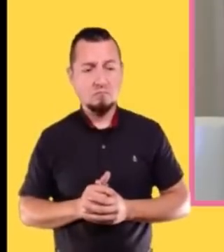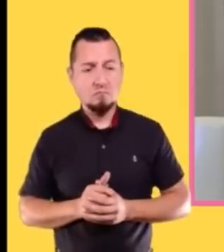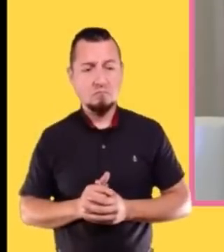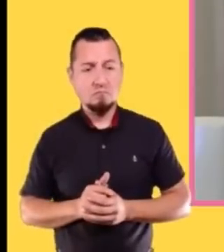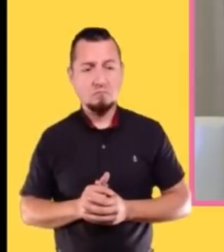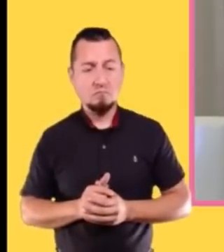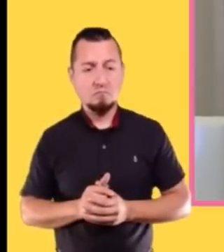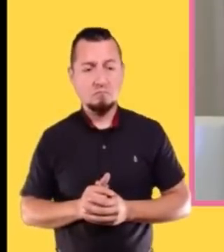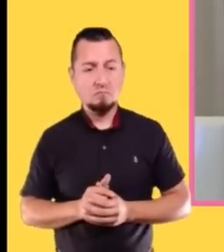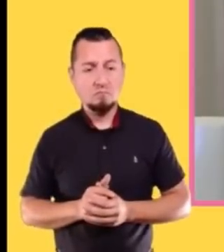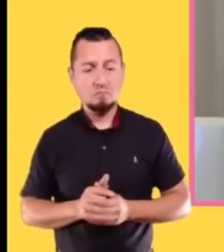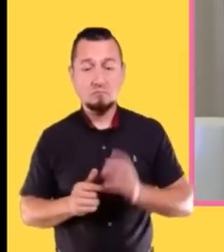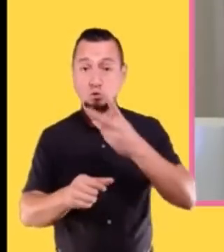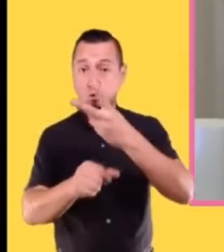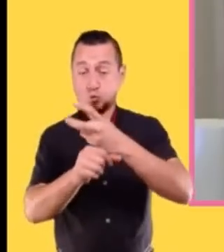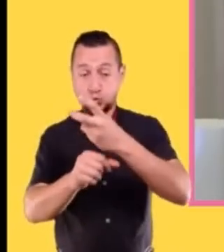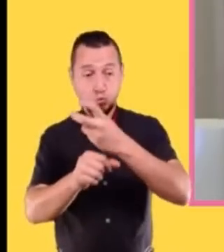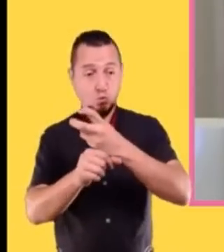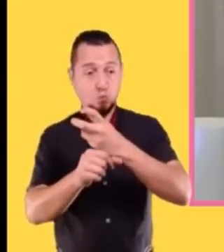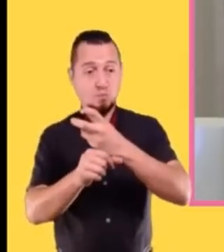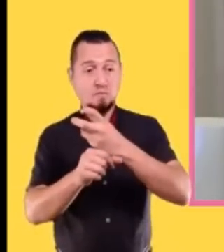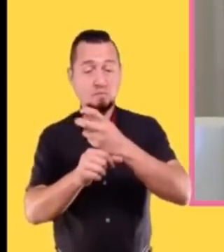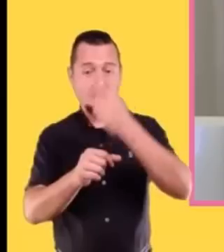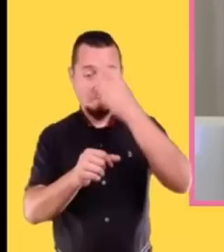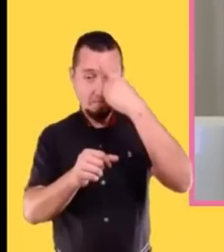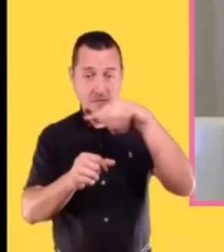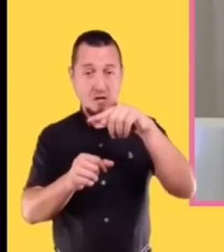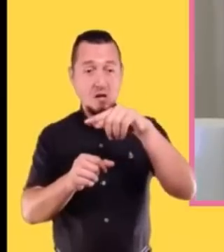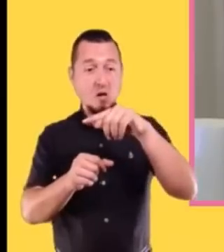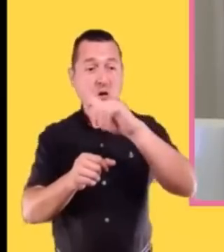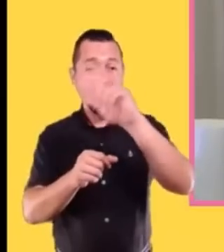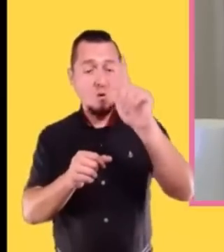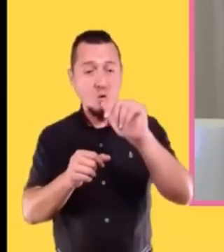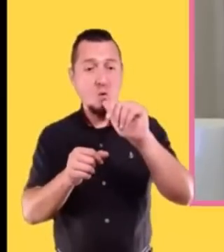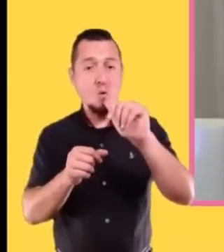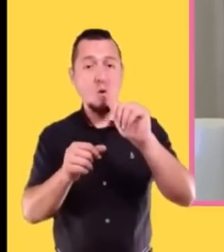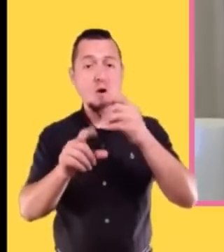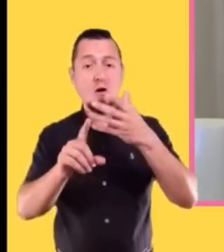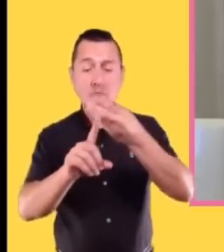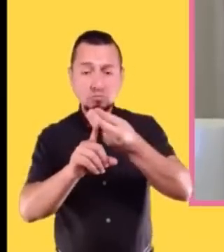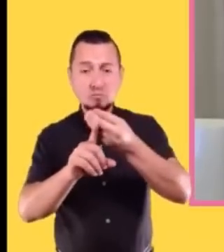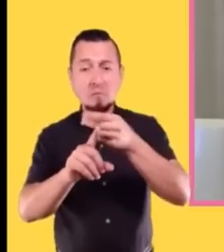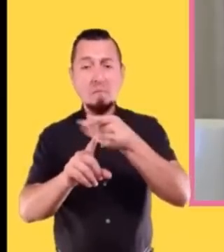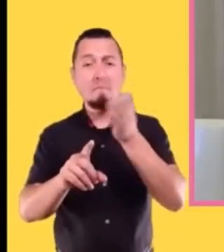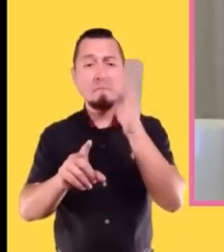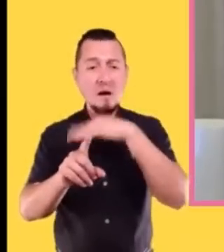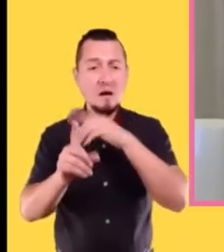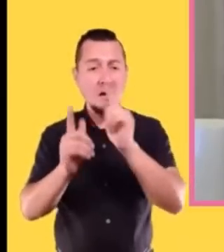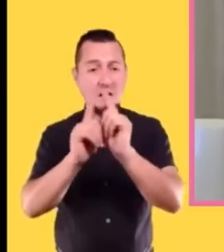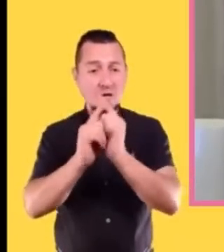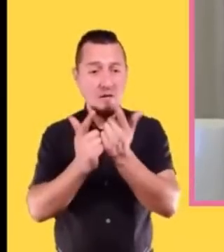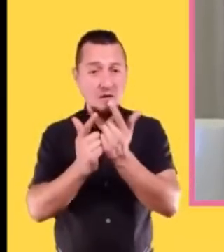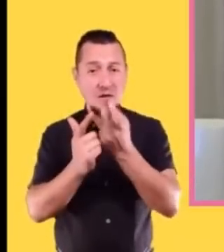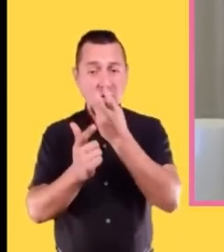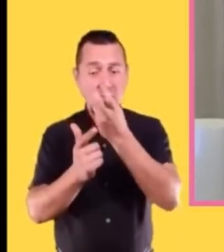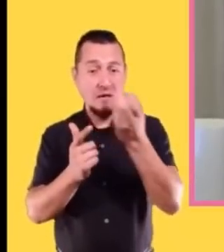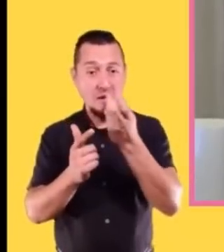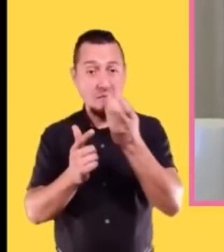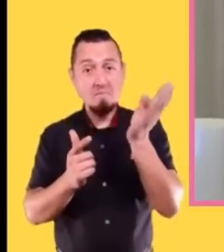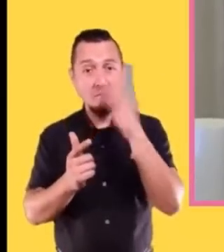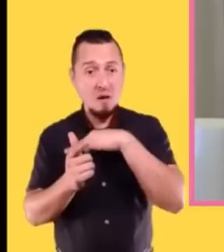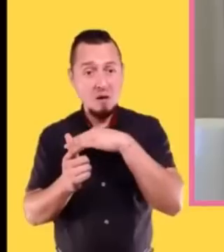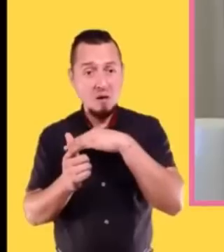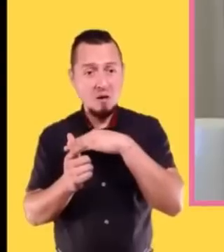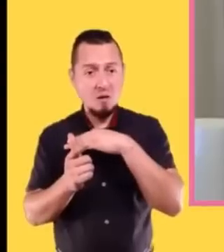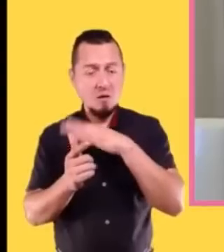el complementar la información de los libros de texto o el subsanar incluso errores que tenían los textos en los últimos años es un proceso que ya en Jalisco